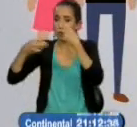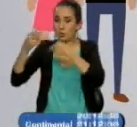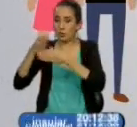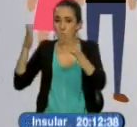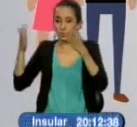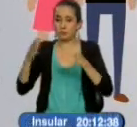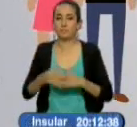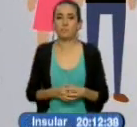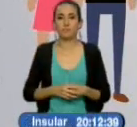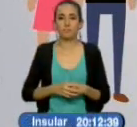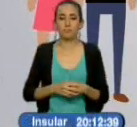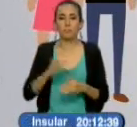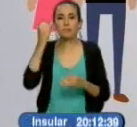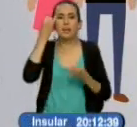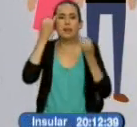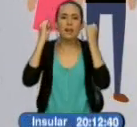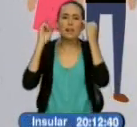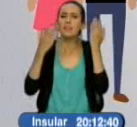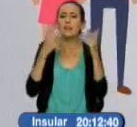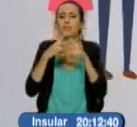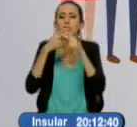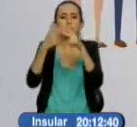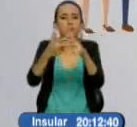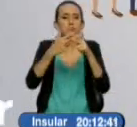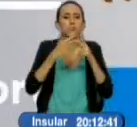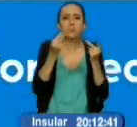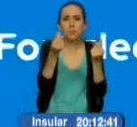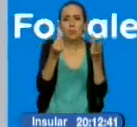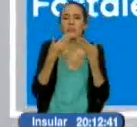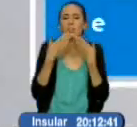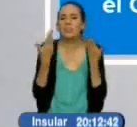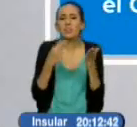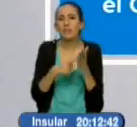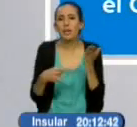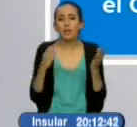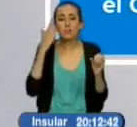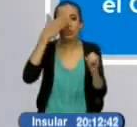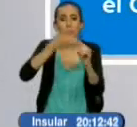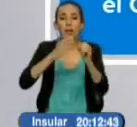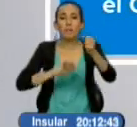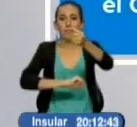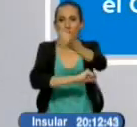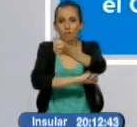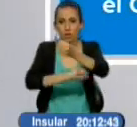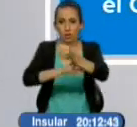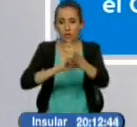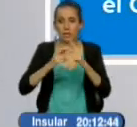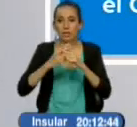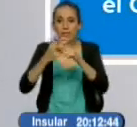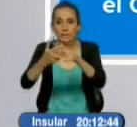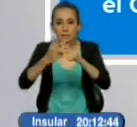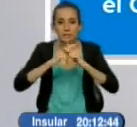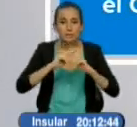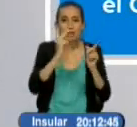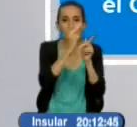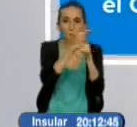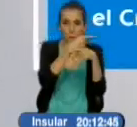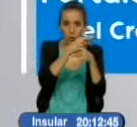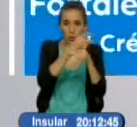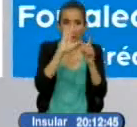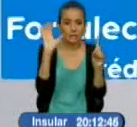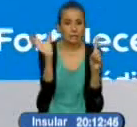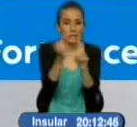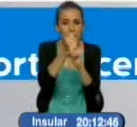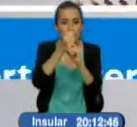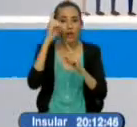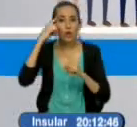emprendimientos medianos. La idea de este financiamiento es fortalecer y fomentar el crédito productivo para hacer realidad el